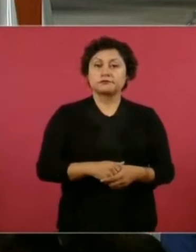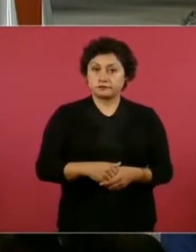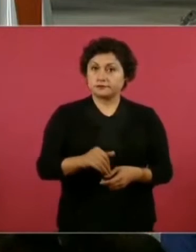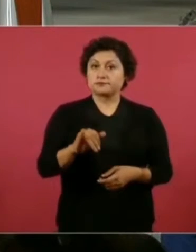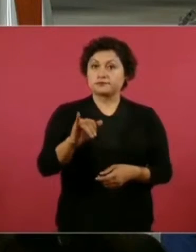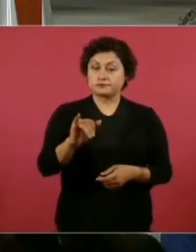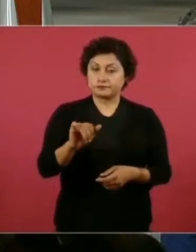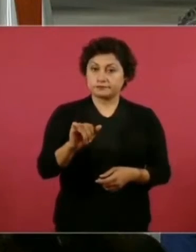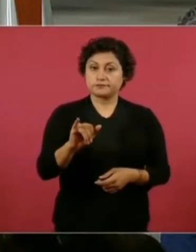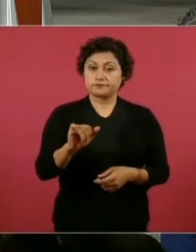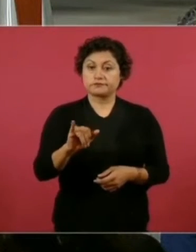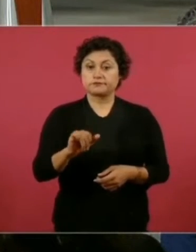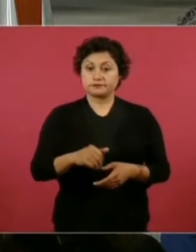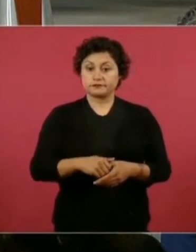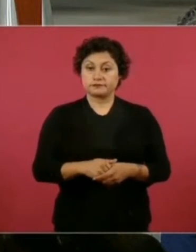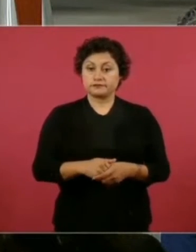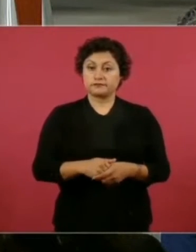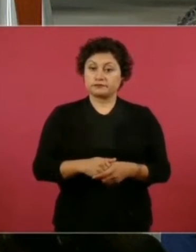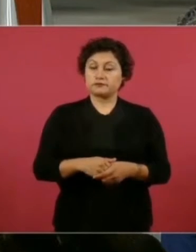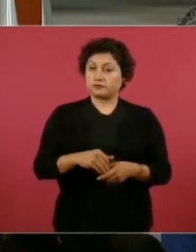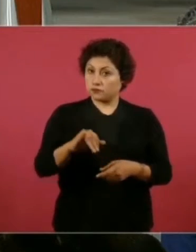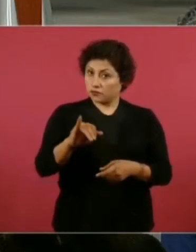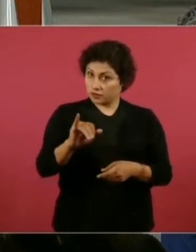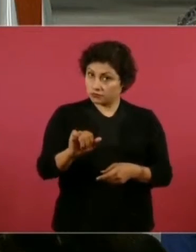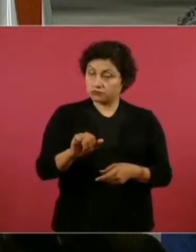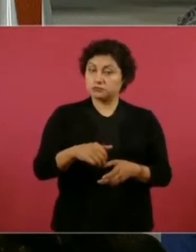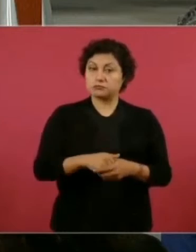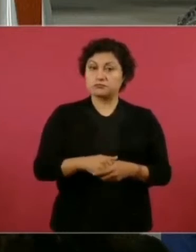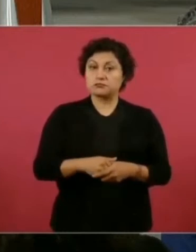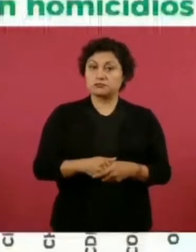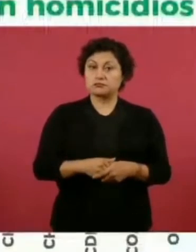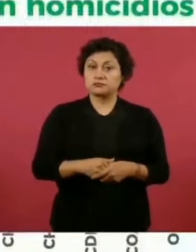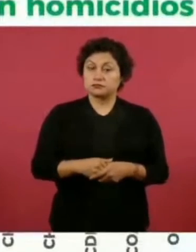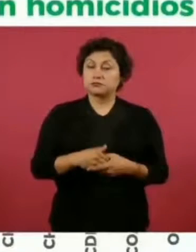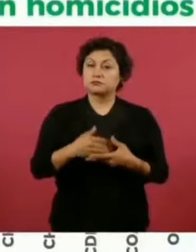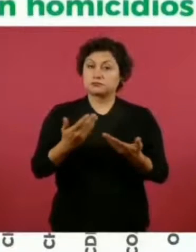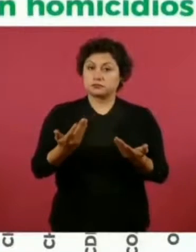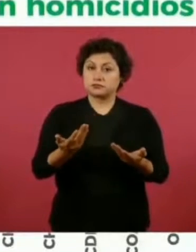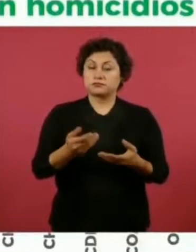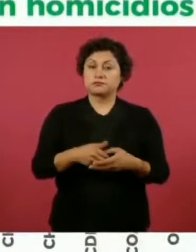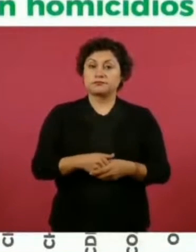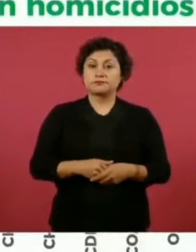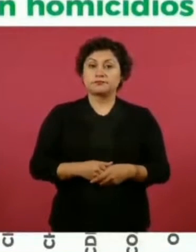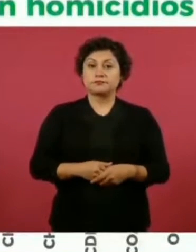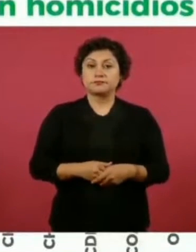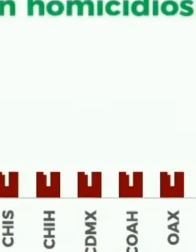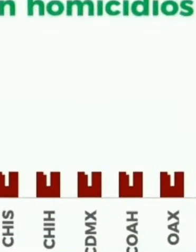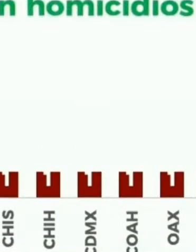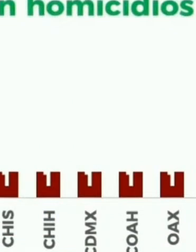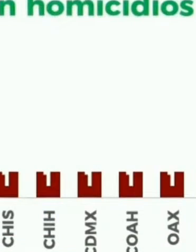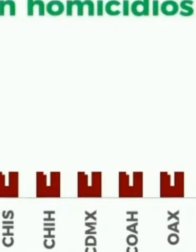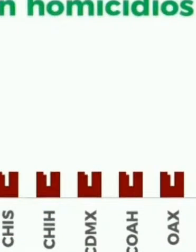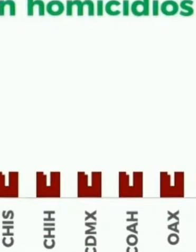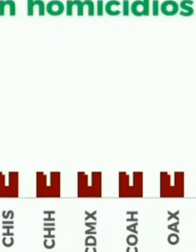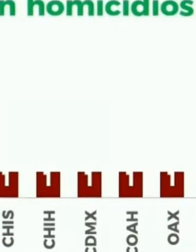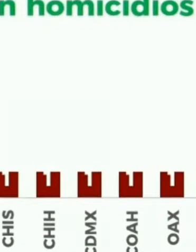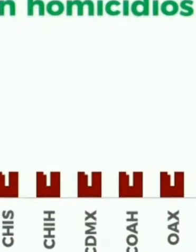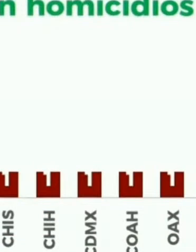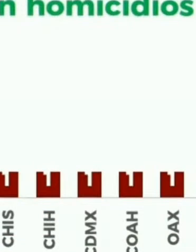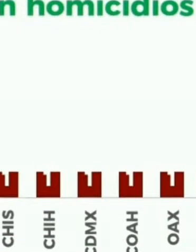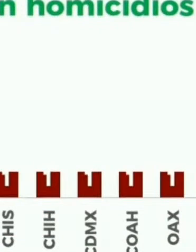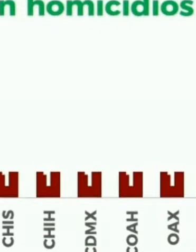sí, sí, hay temor, pero decirle a la gente que